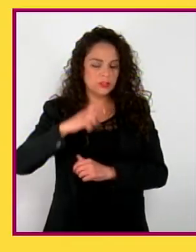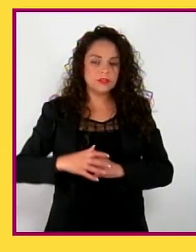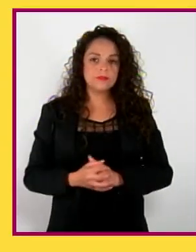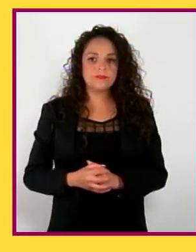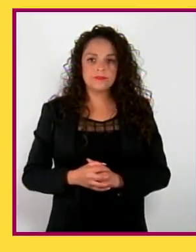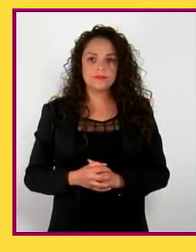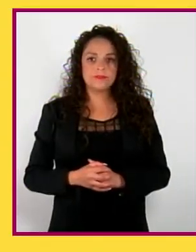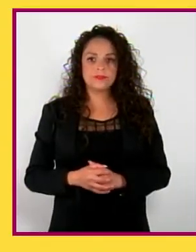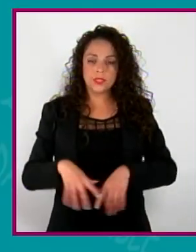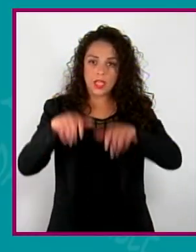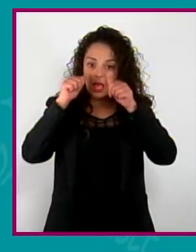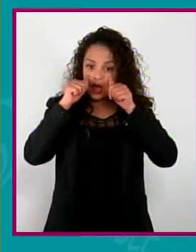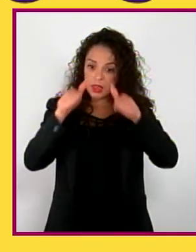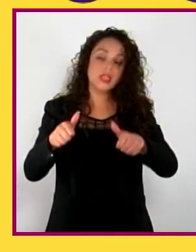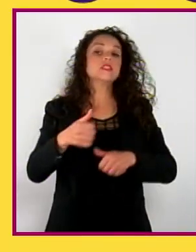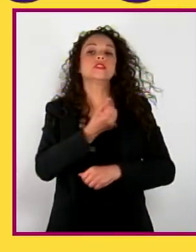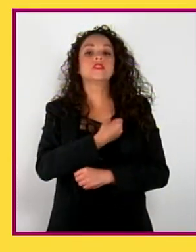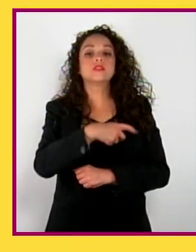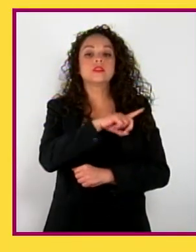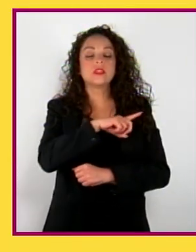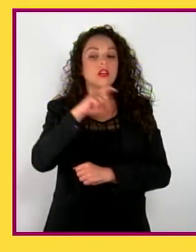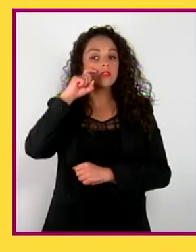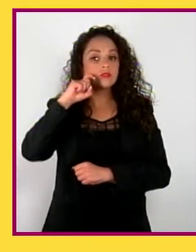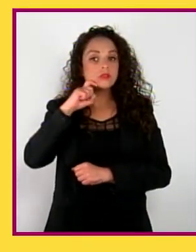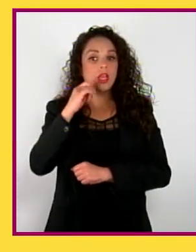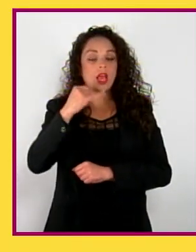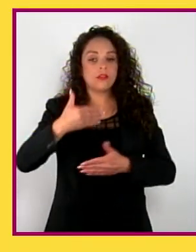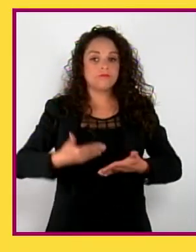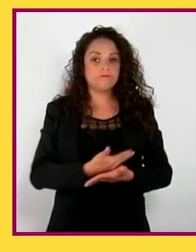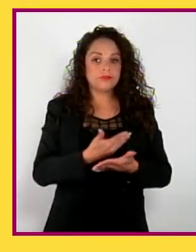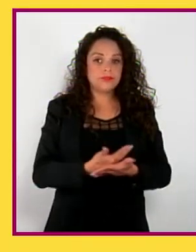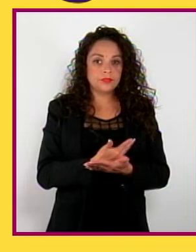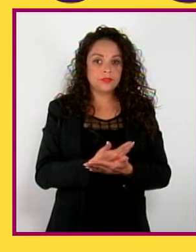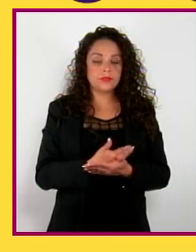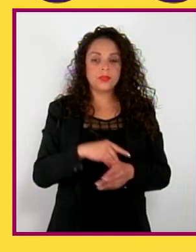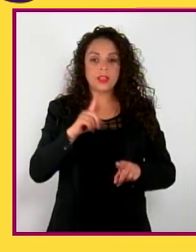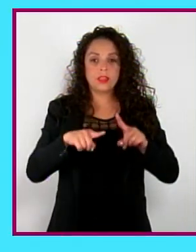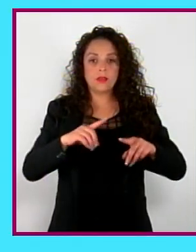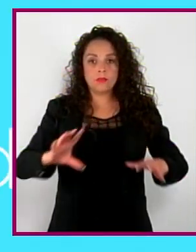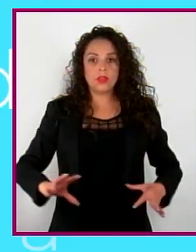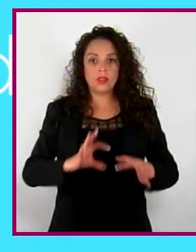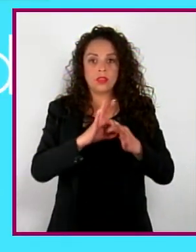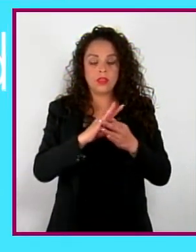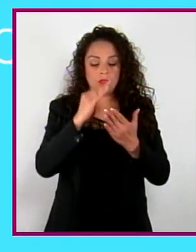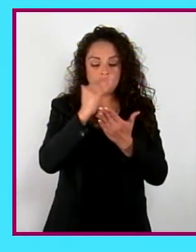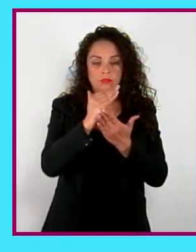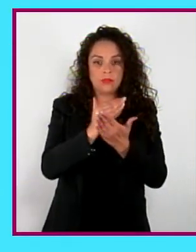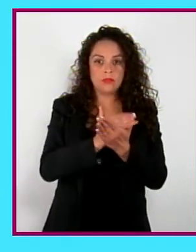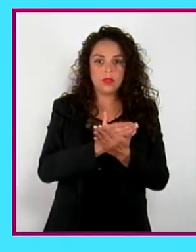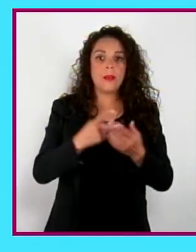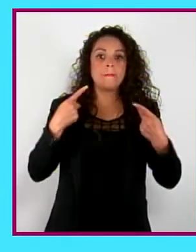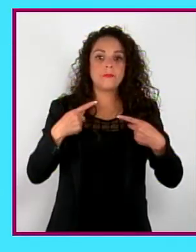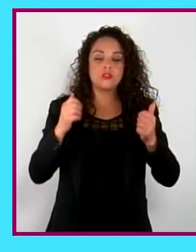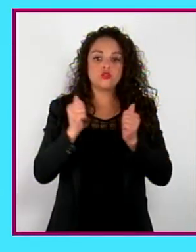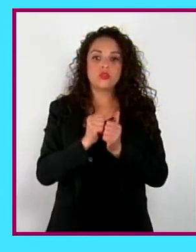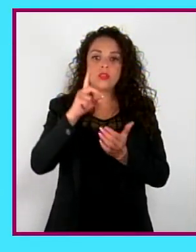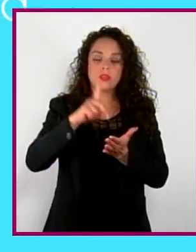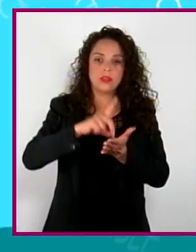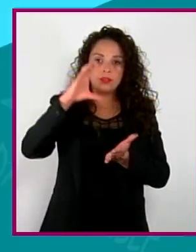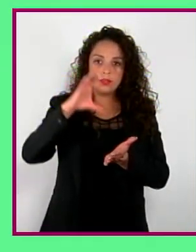Derecho a la atención de la salud sexual y salud reproductiva acorde a los requerimientos específicos de las personas con